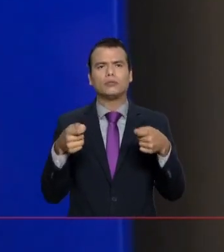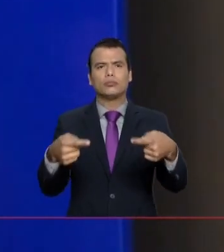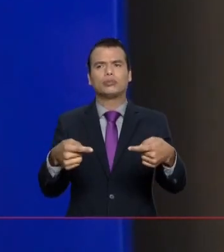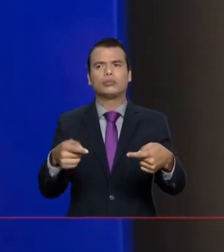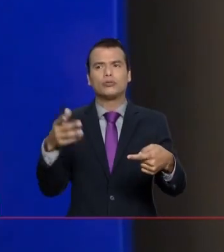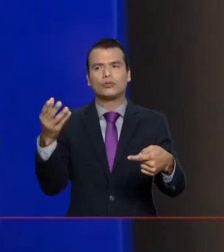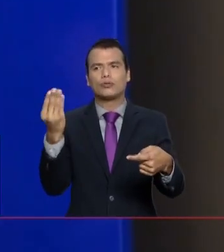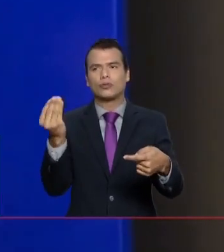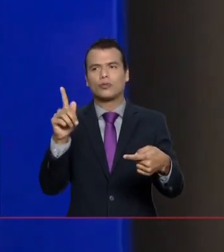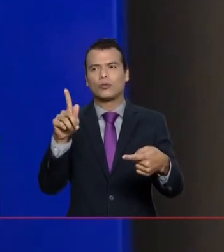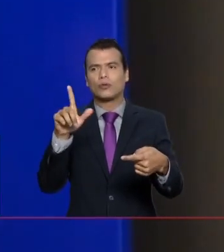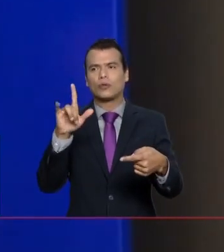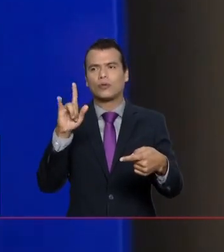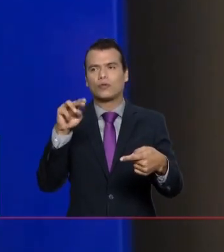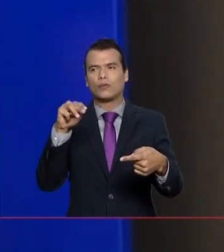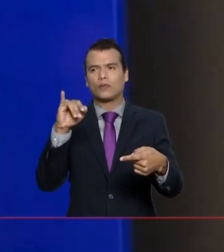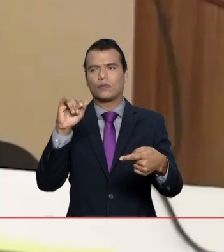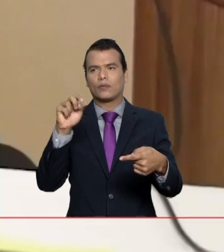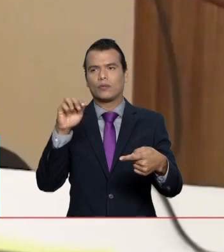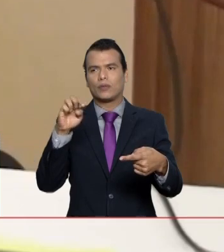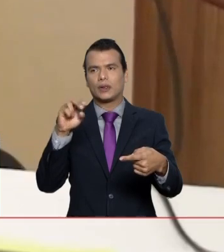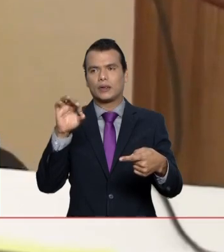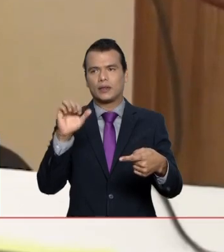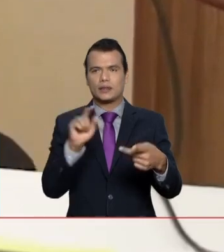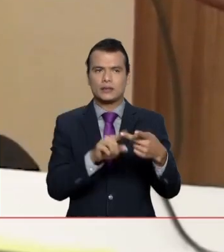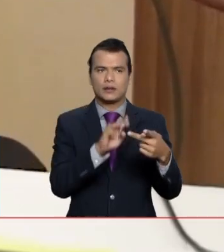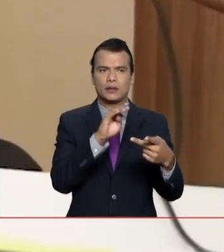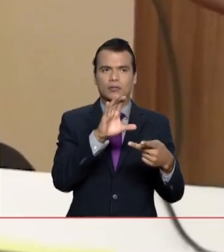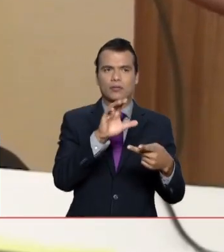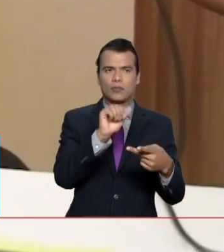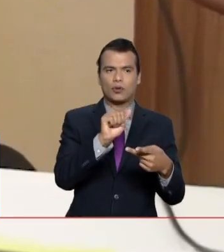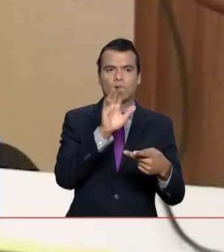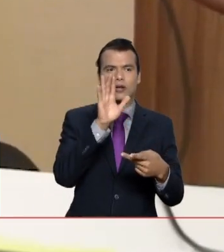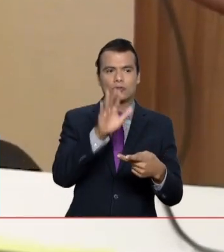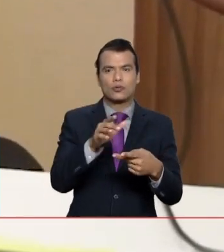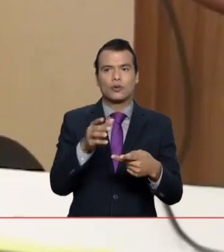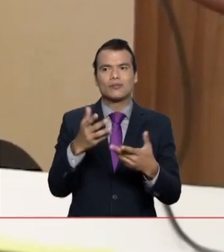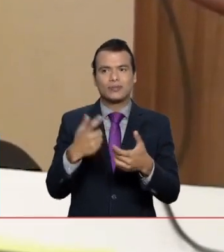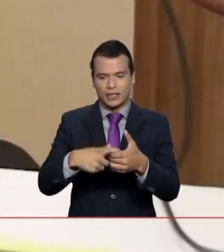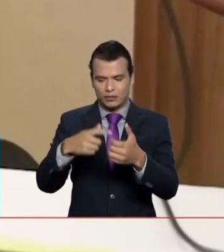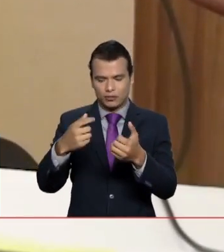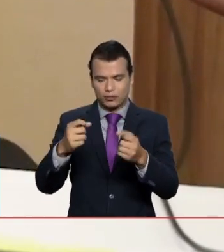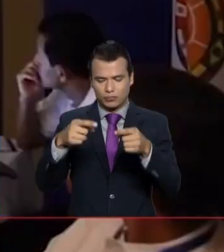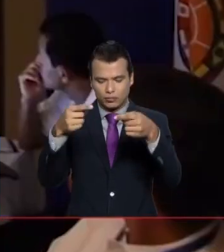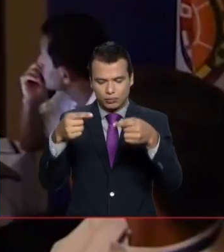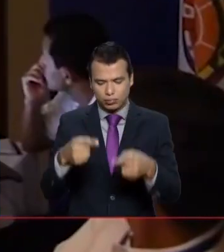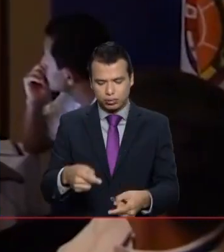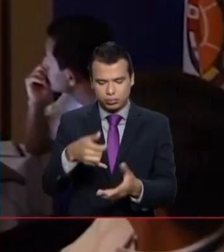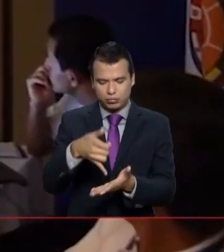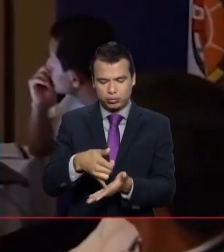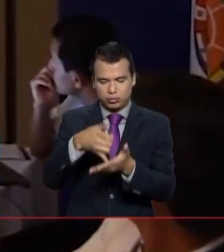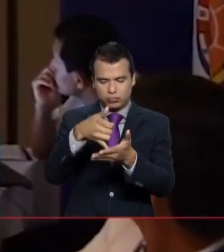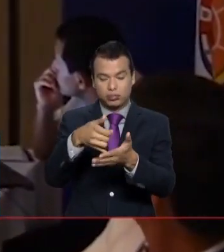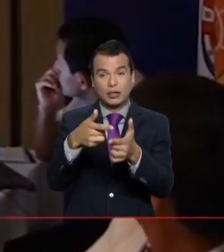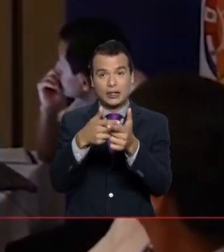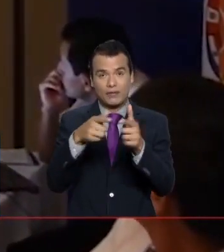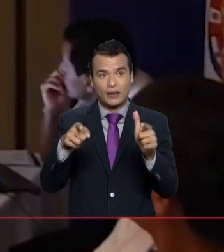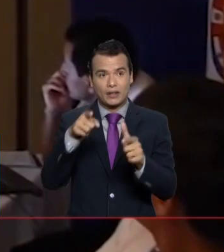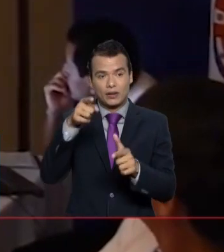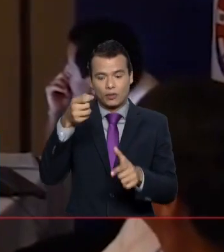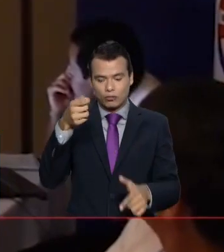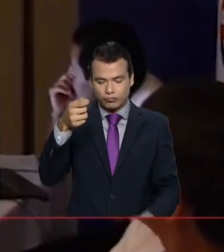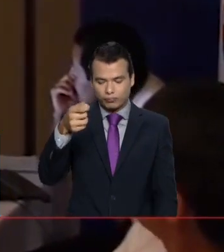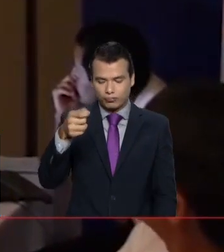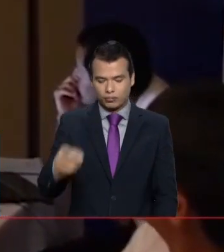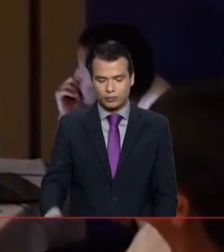entre Fluminense y Boca Juniors, que se jugará en el Estadio Maracaná el próximo 4 de noviembre. Esta es la cuarta oportunidad que